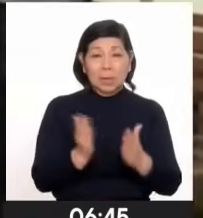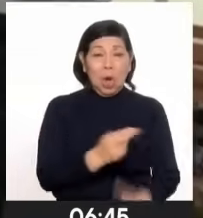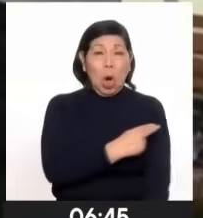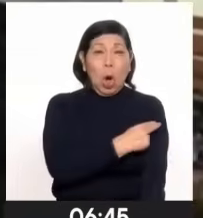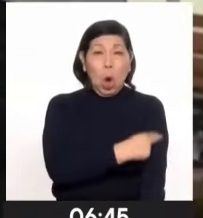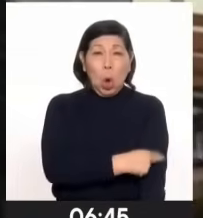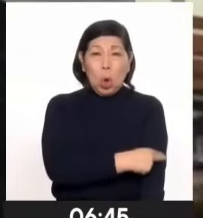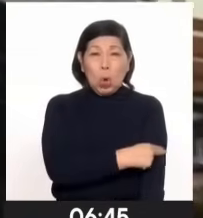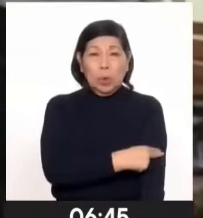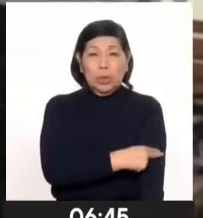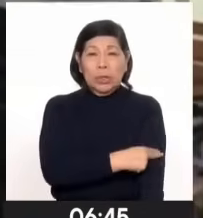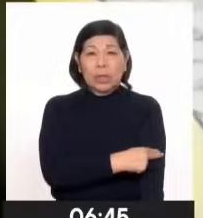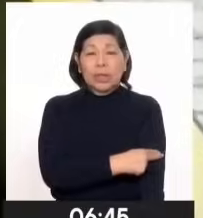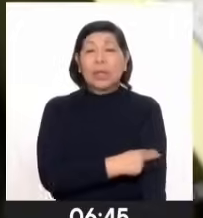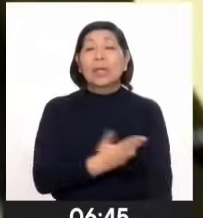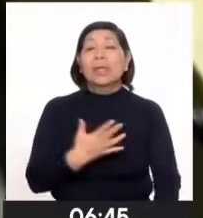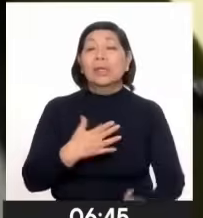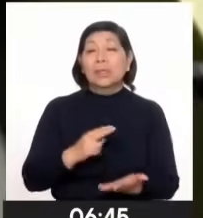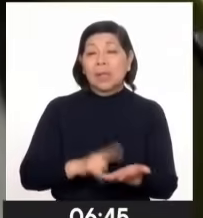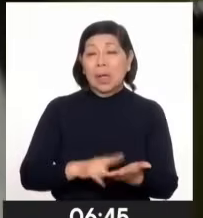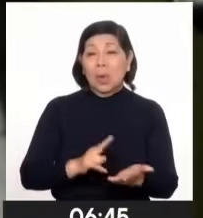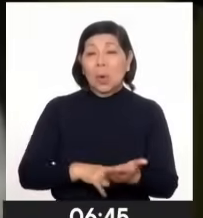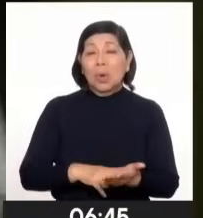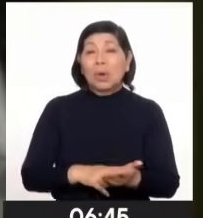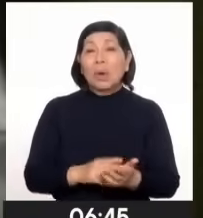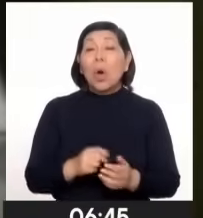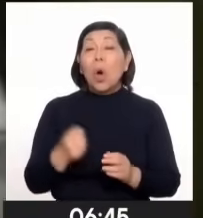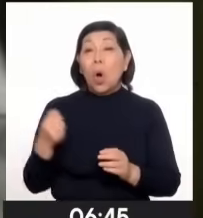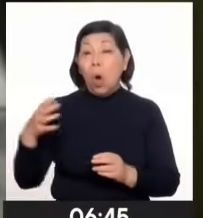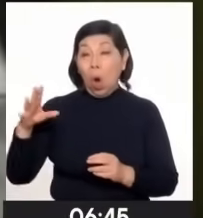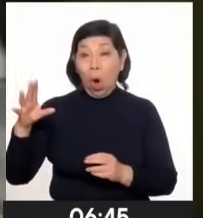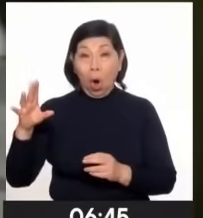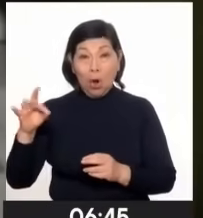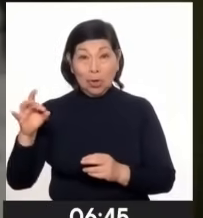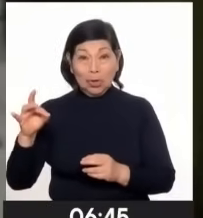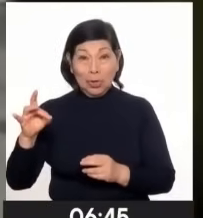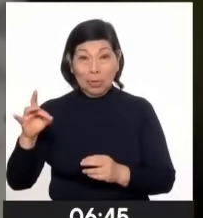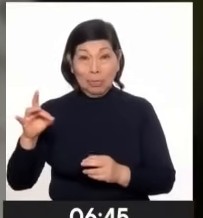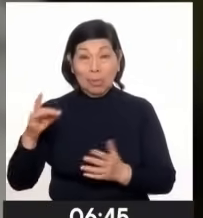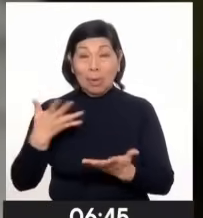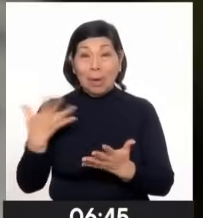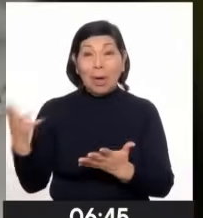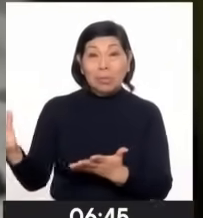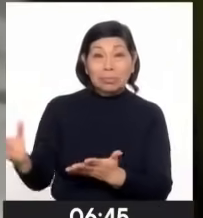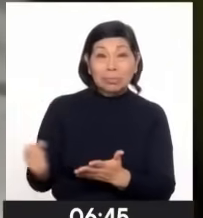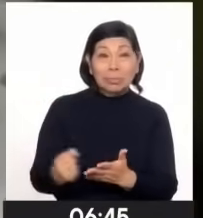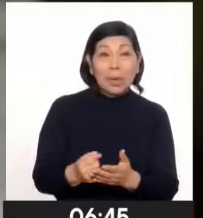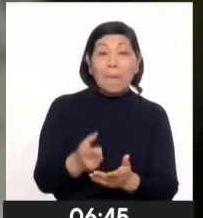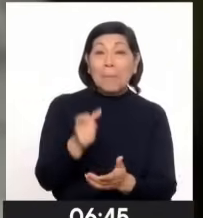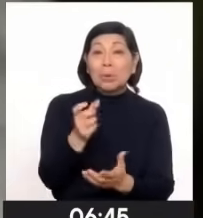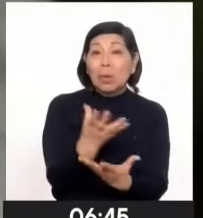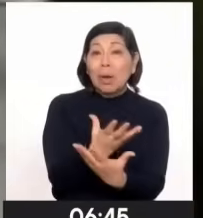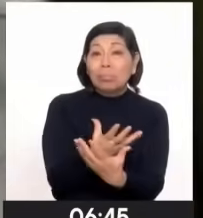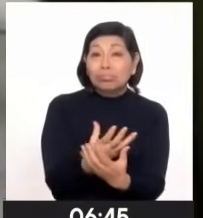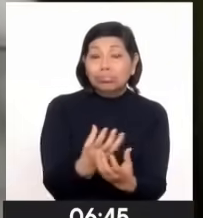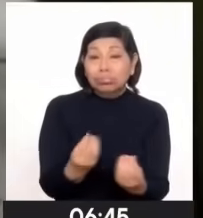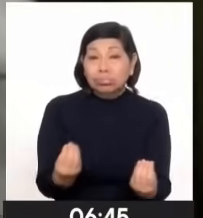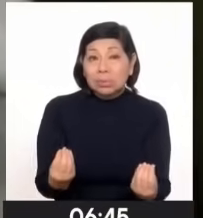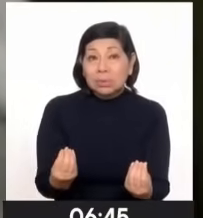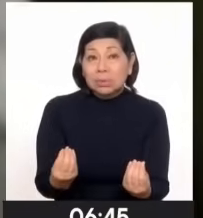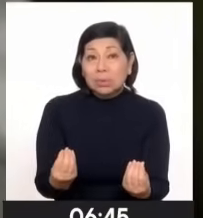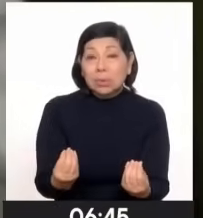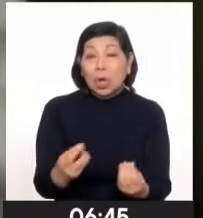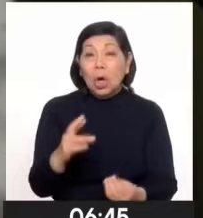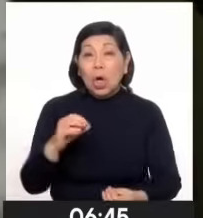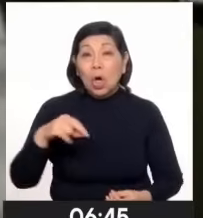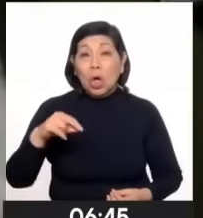Hospital de Salud de abancay El octavo trabajador que luego del atentado fue reportado como desaparecido es Ronald